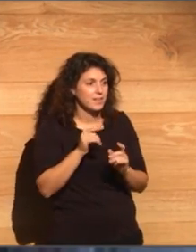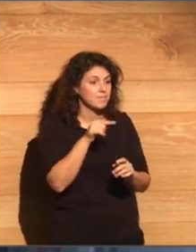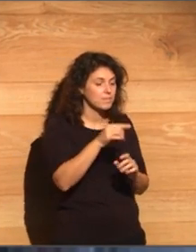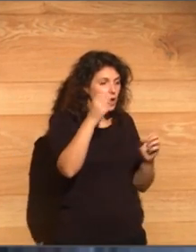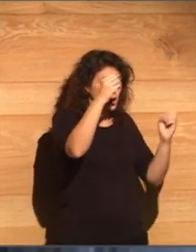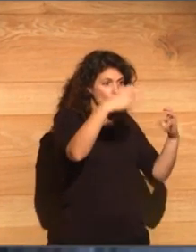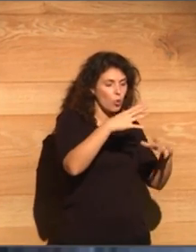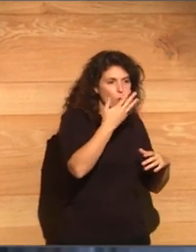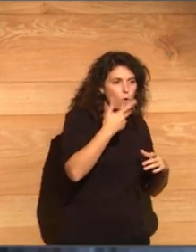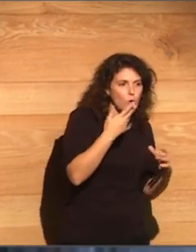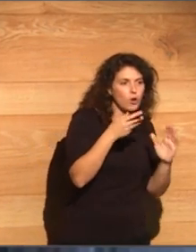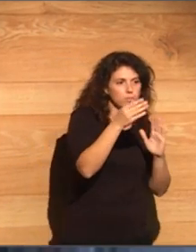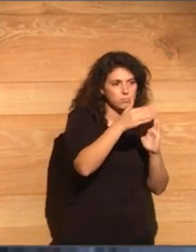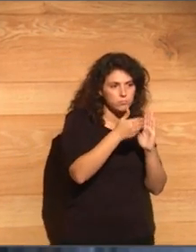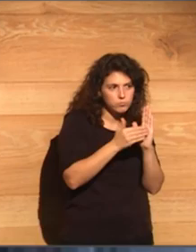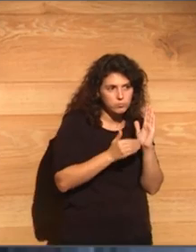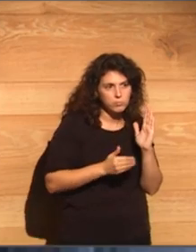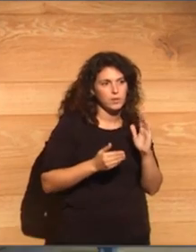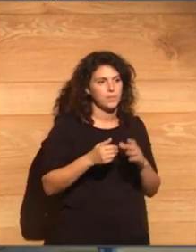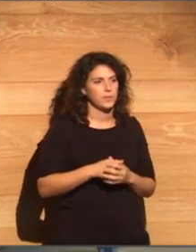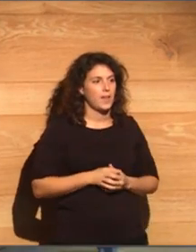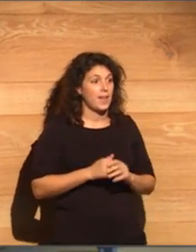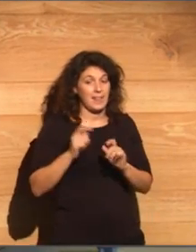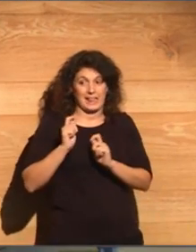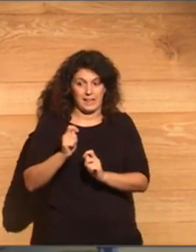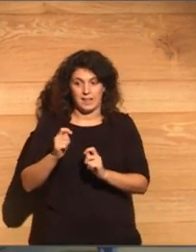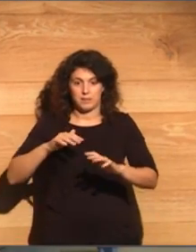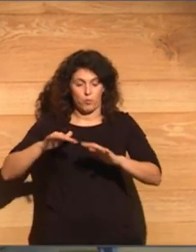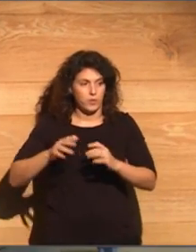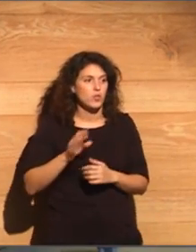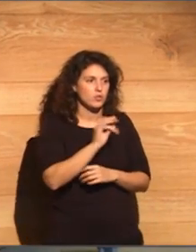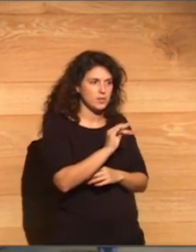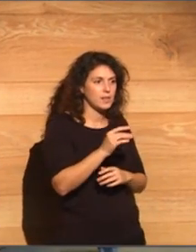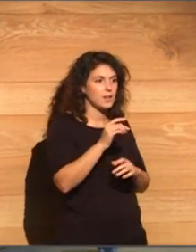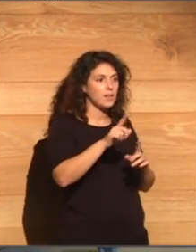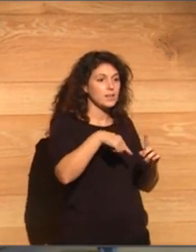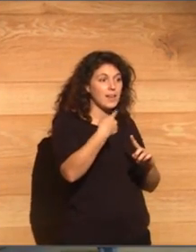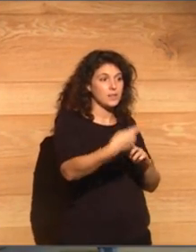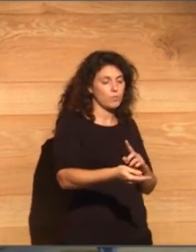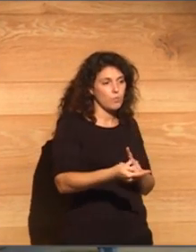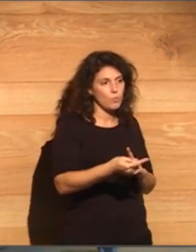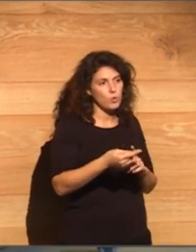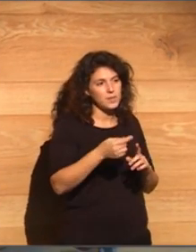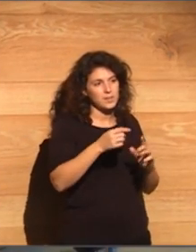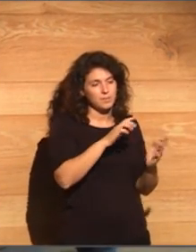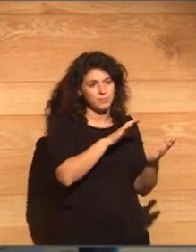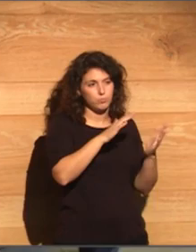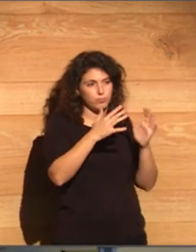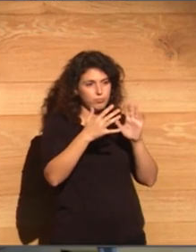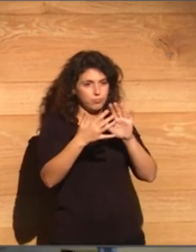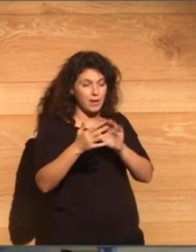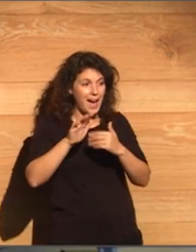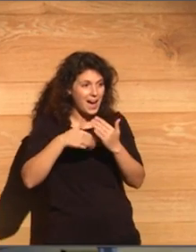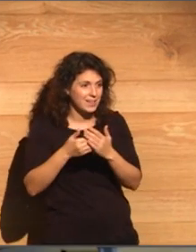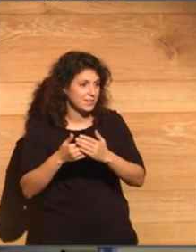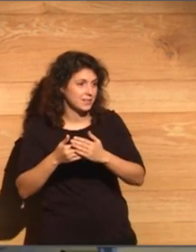luz, color y más... Le pones jaleico, ¿no? Algarabía y chisgarabís. Vale. Y según vas viajando más hacia el Late Berlanga de todos a la cárcel, eso